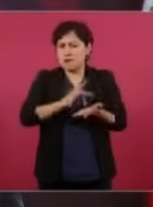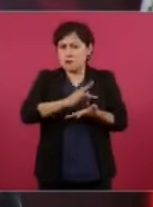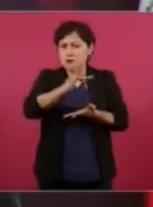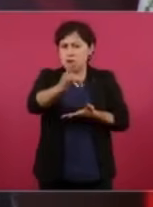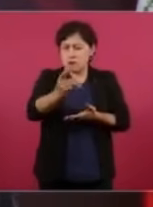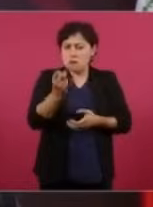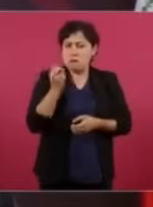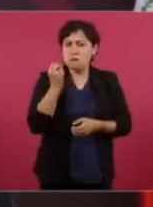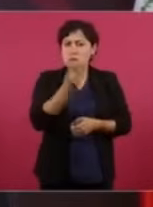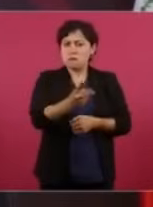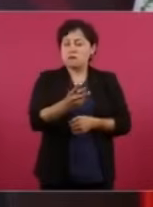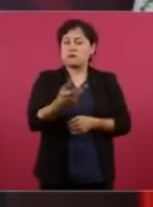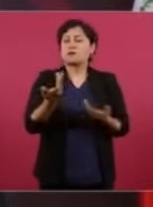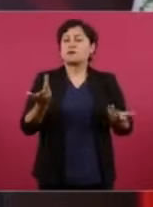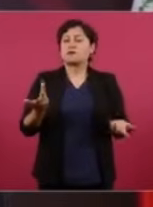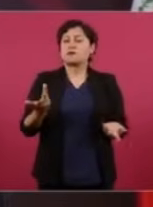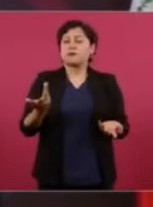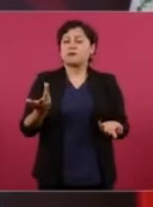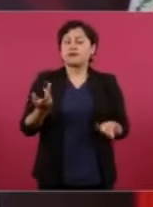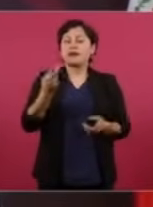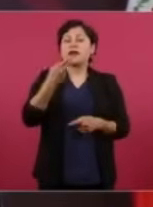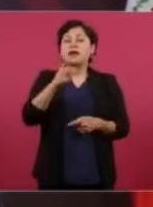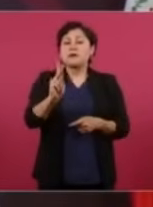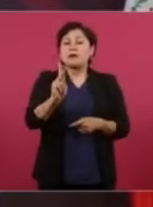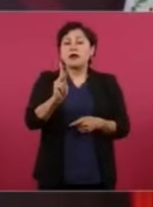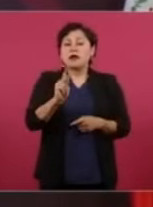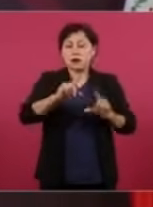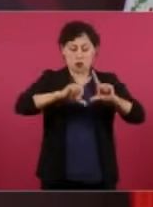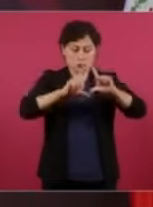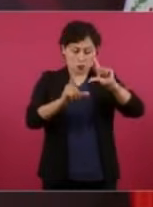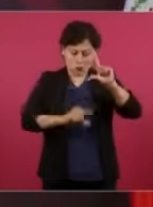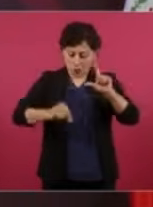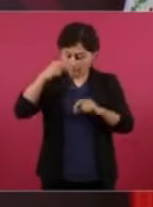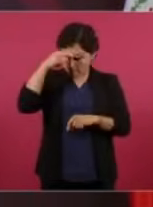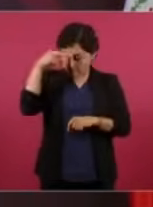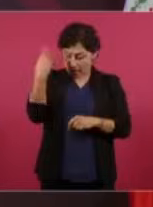pero hemos podido avanzar en la transformación de manera pacífica,